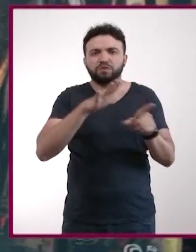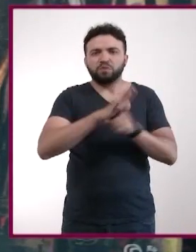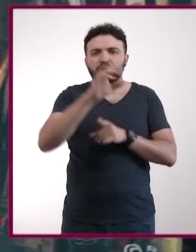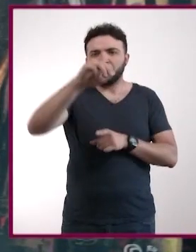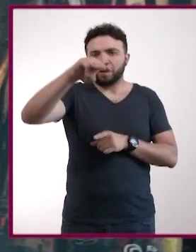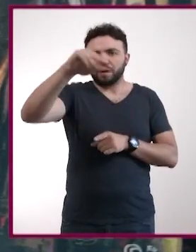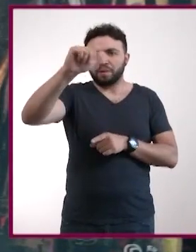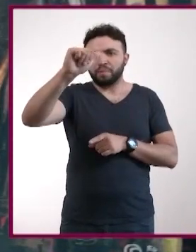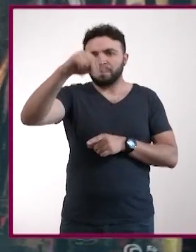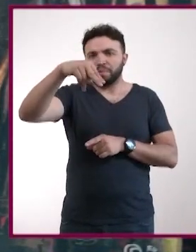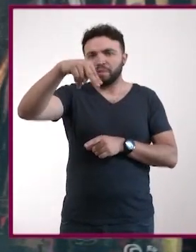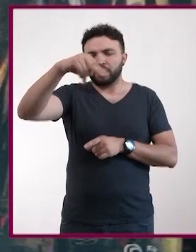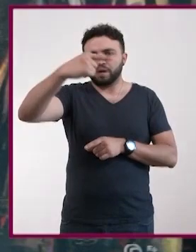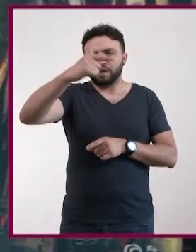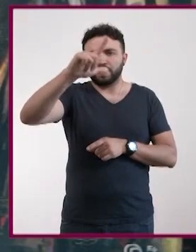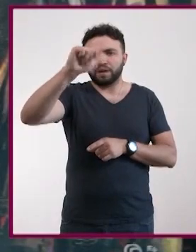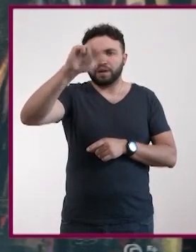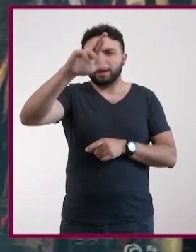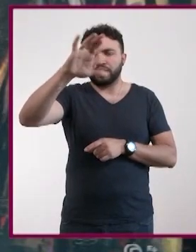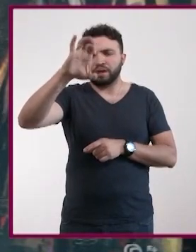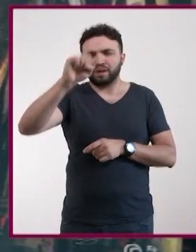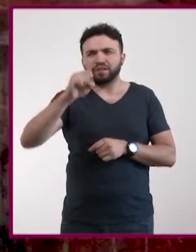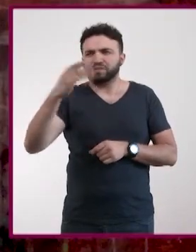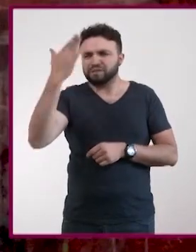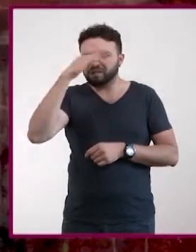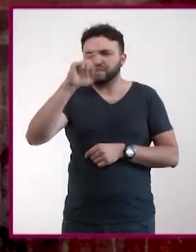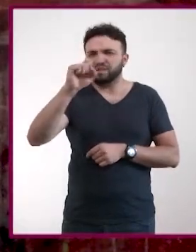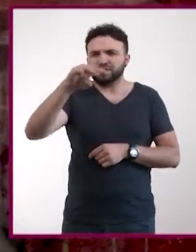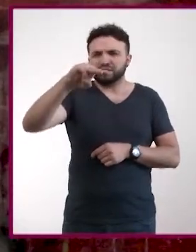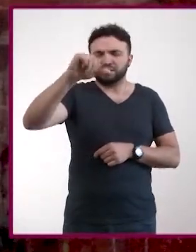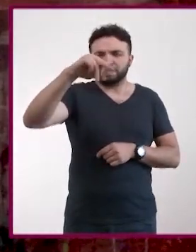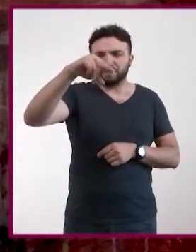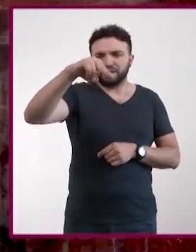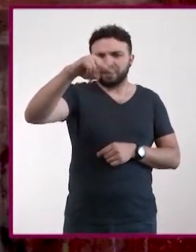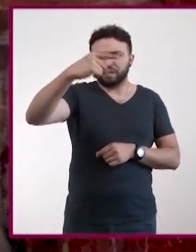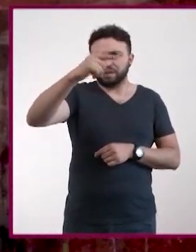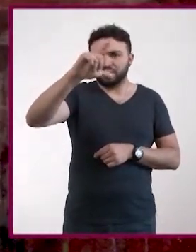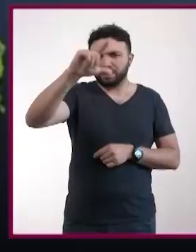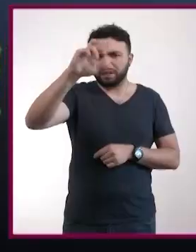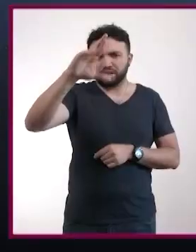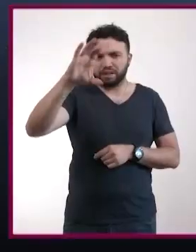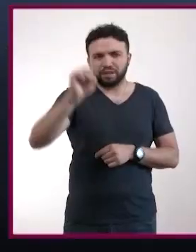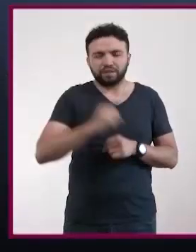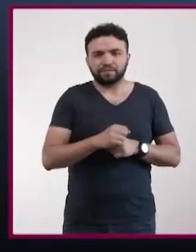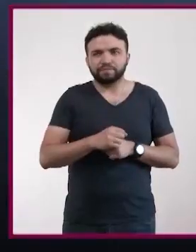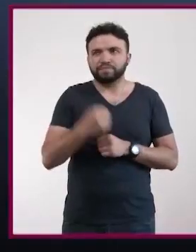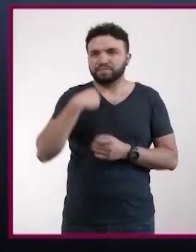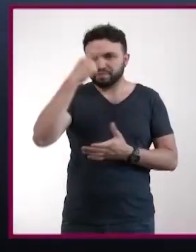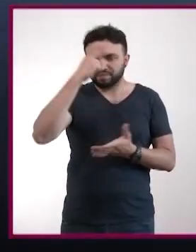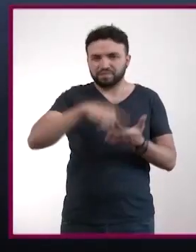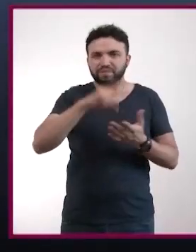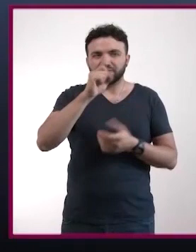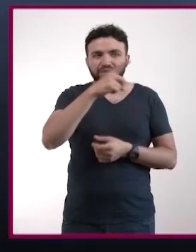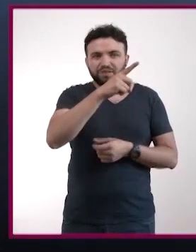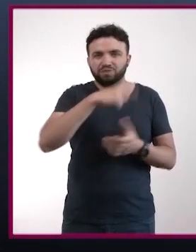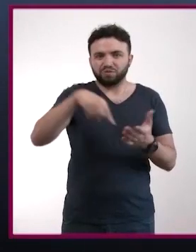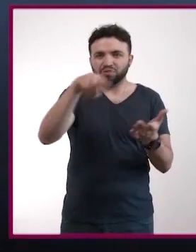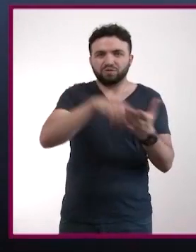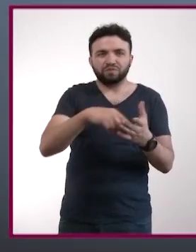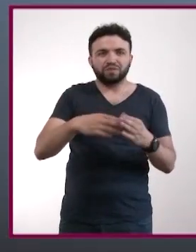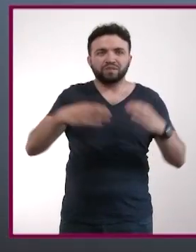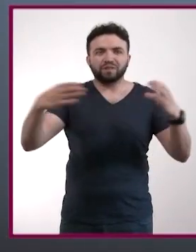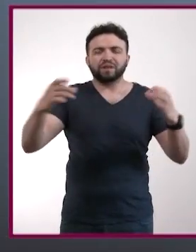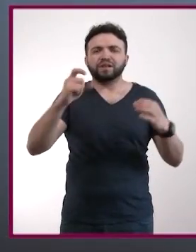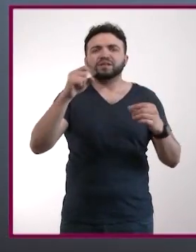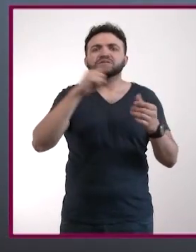exactamente qué es un manglar y qué lo hace un ecosistema único? Bueno, a grandes rasgos, creo que sí, Fer. Los manglares son estos lugares en las